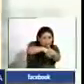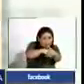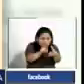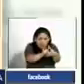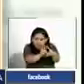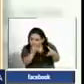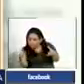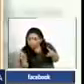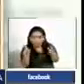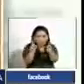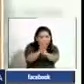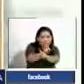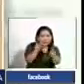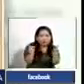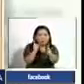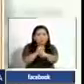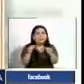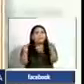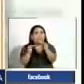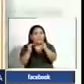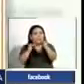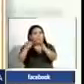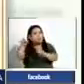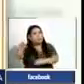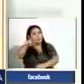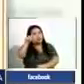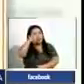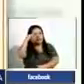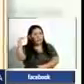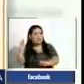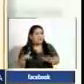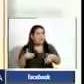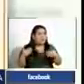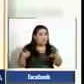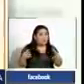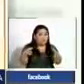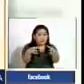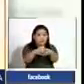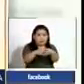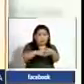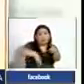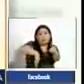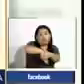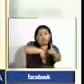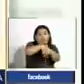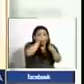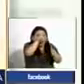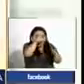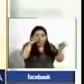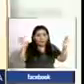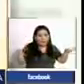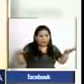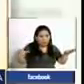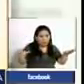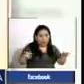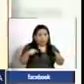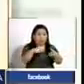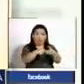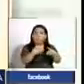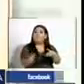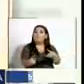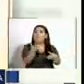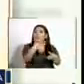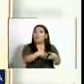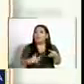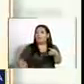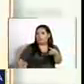fútbol nacional, en el fútbol internacional, y tal es el caso de Club Deportivo Águila. ¿Tendrá nuevo presidente